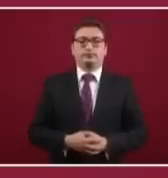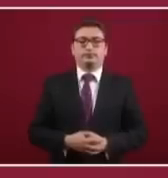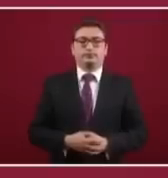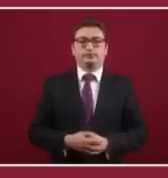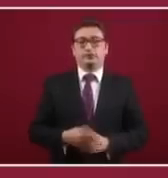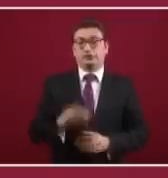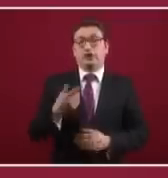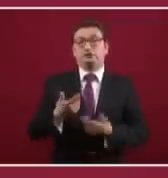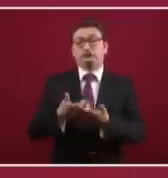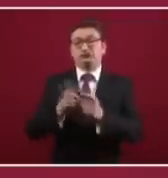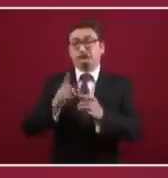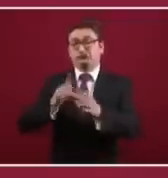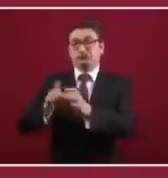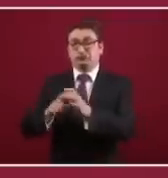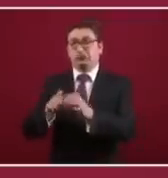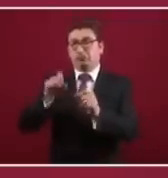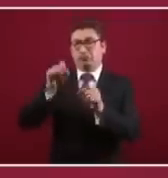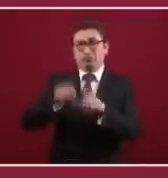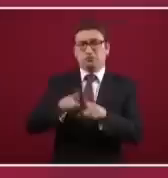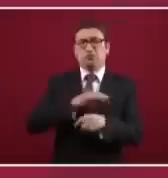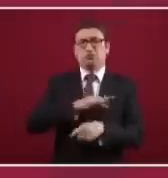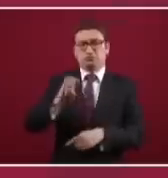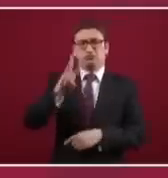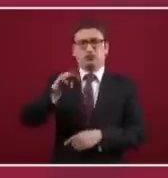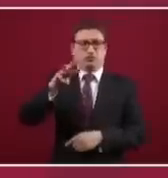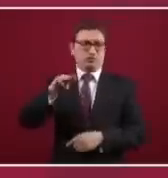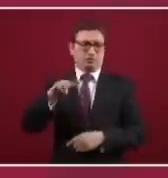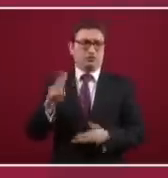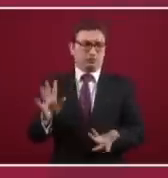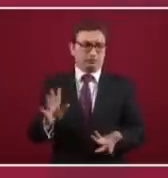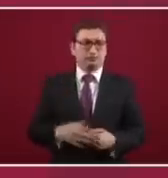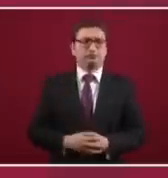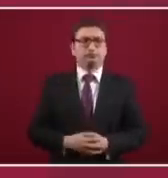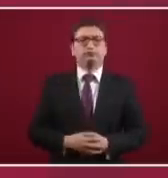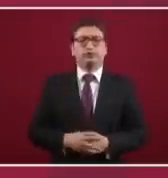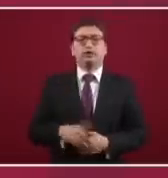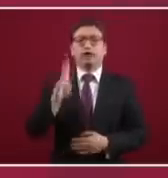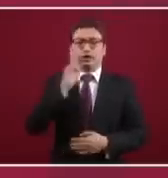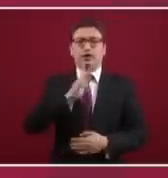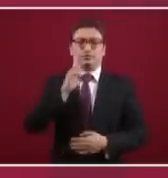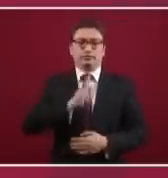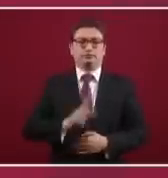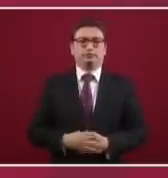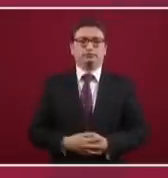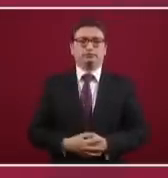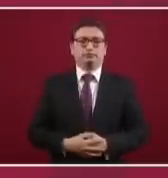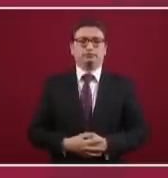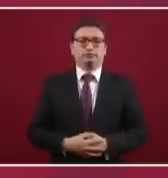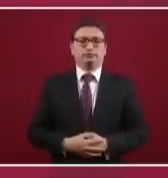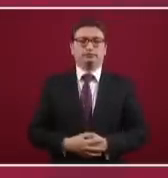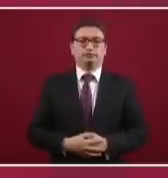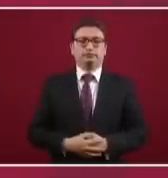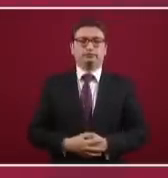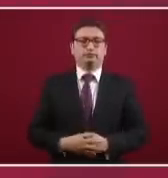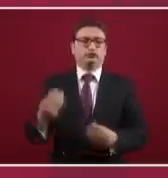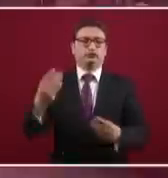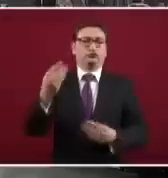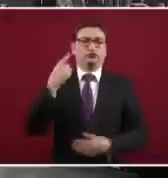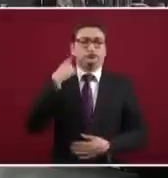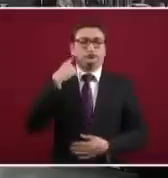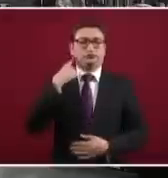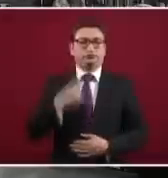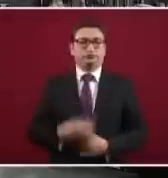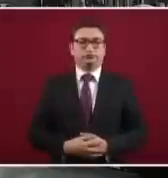afiliada Walmart. Entonces vamos a verlo. Walmart fue sancionada